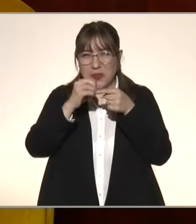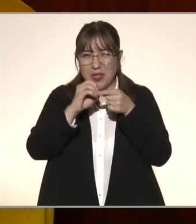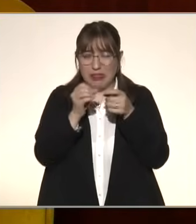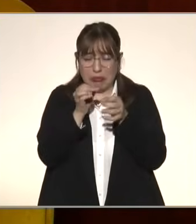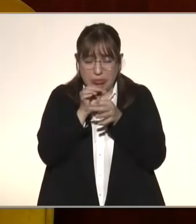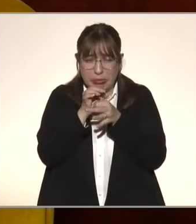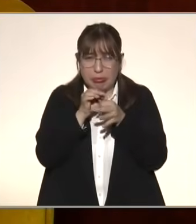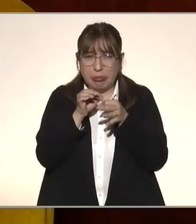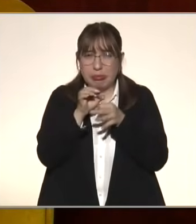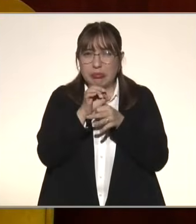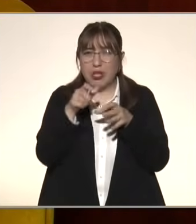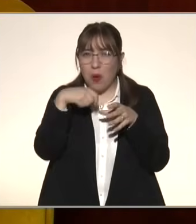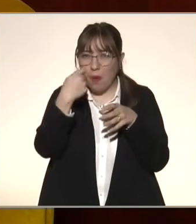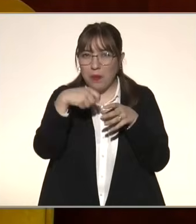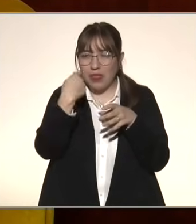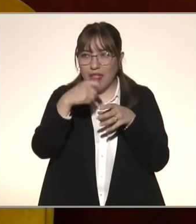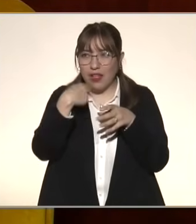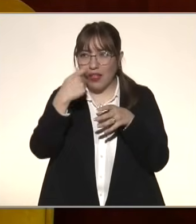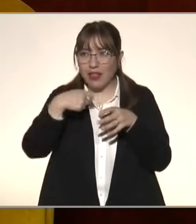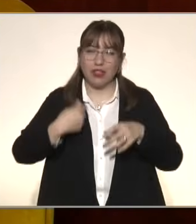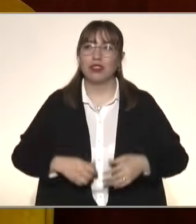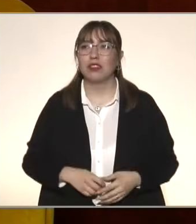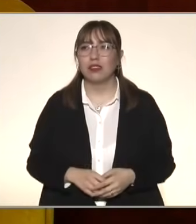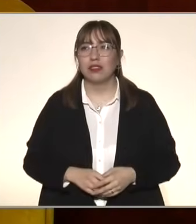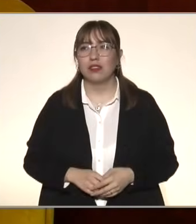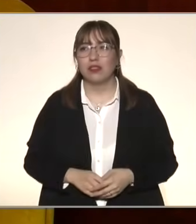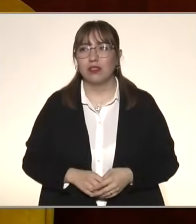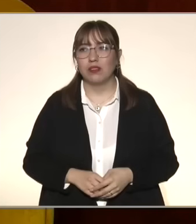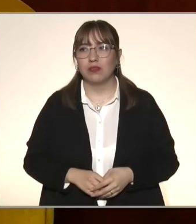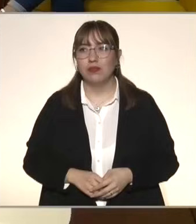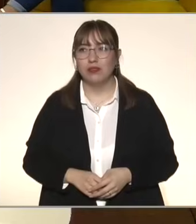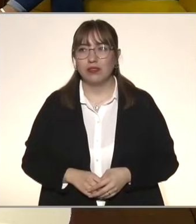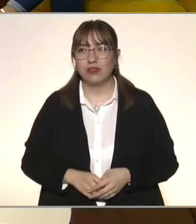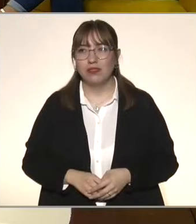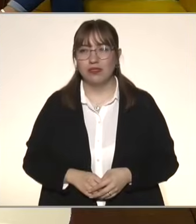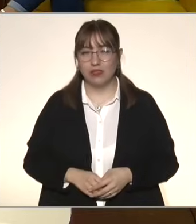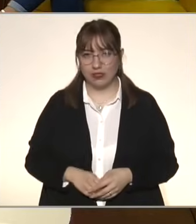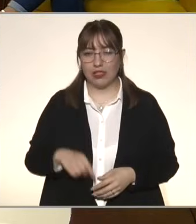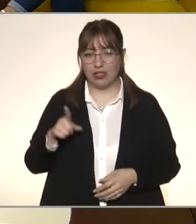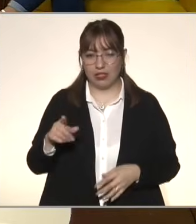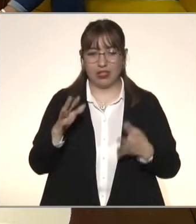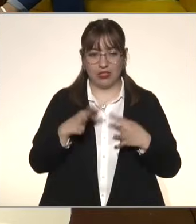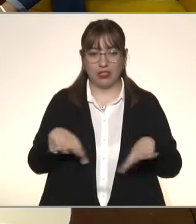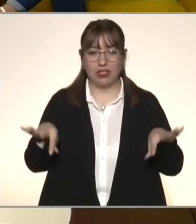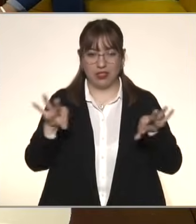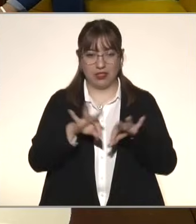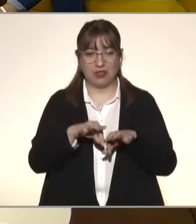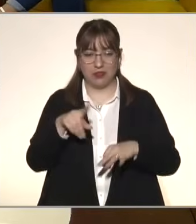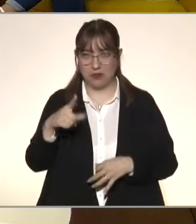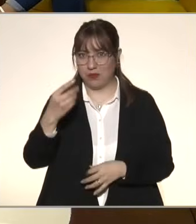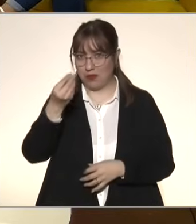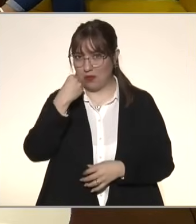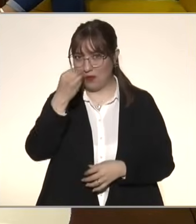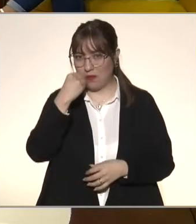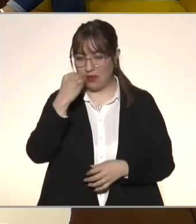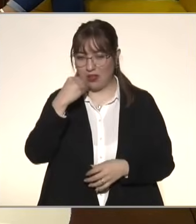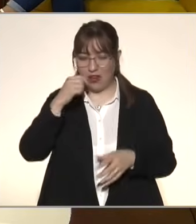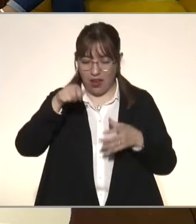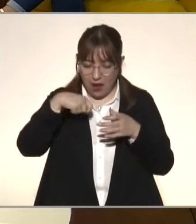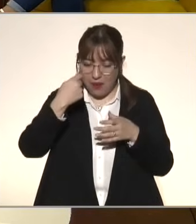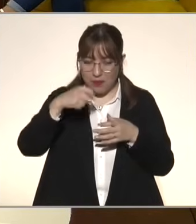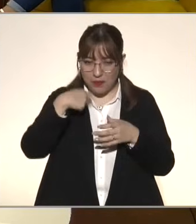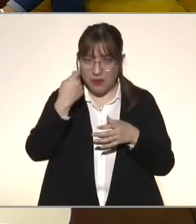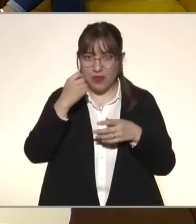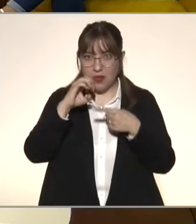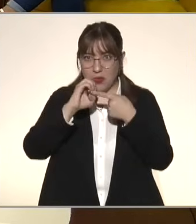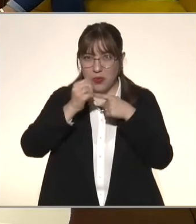quienes lo integran. O sea, ¿comer lentejas o ponerlas sobre la mesa? No, comer las lentejas. Eso, sí, no, es importante saberlo, ¿no? O sea, o tal